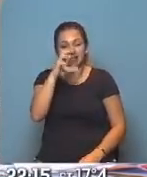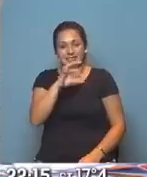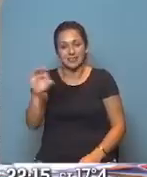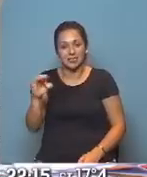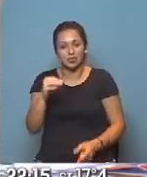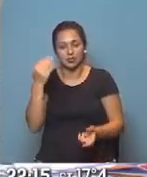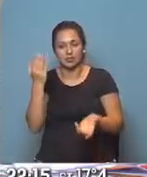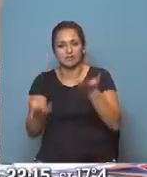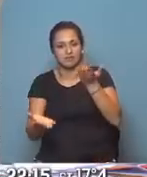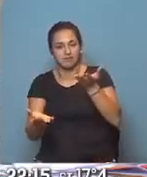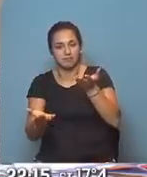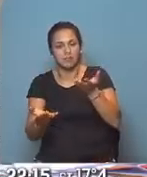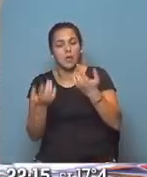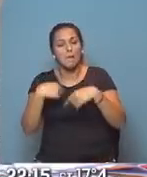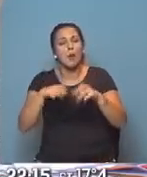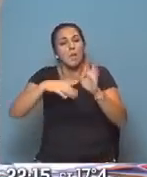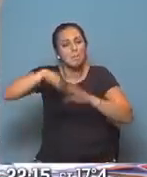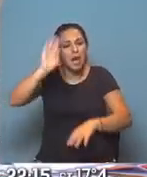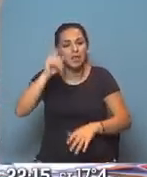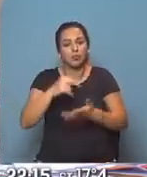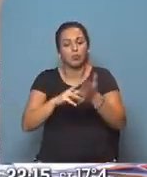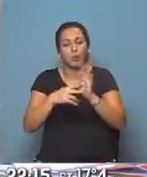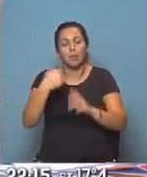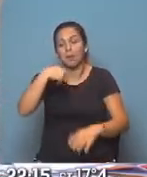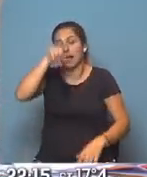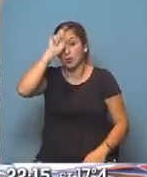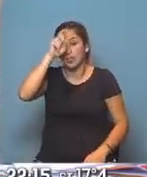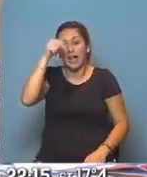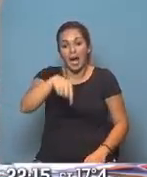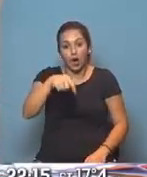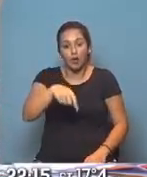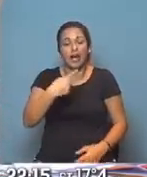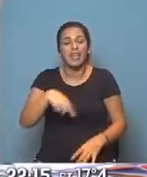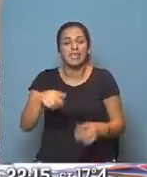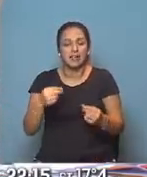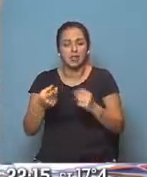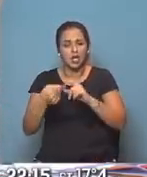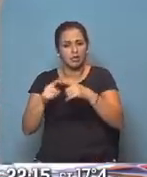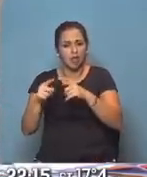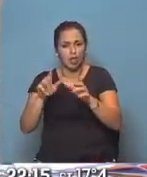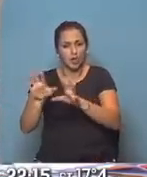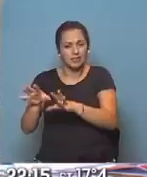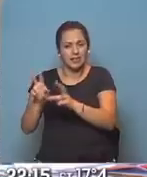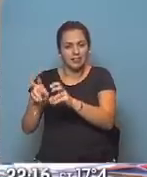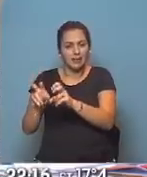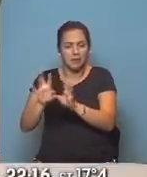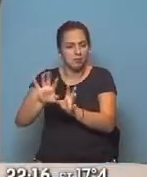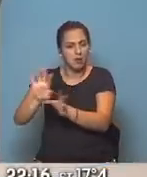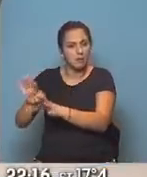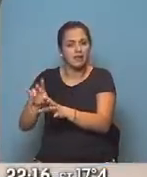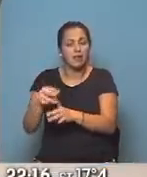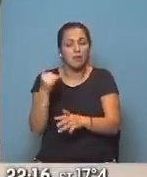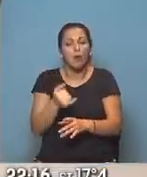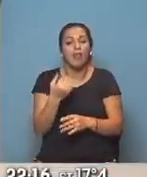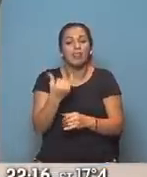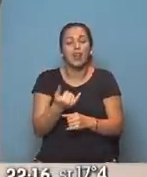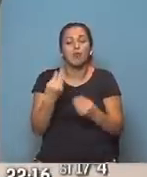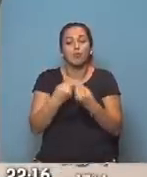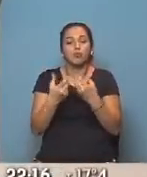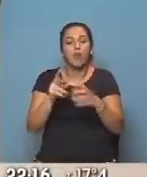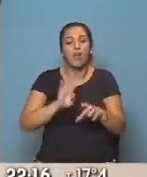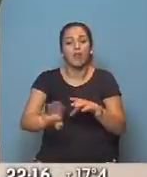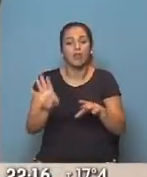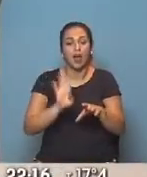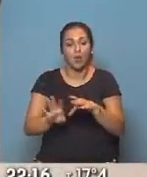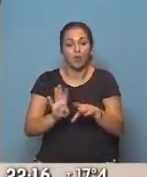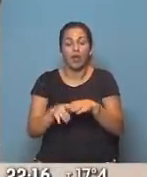balanza deficitaria. Pero el mayor problema para Turquía en este momento no tiene tanto que ver con eso, sino con su deuda, ¿no? Sí, se le